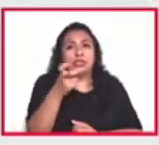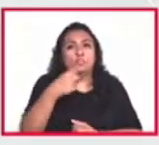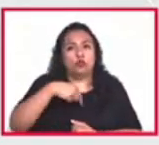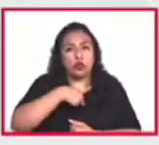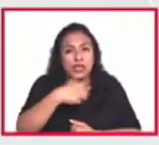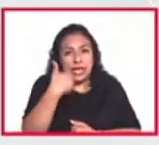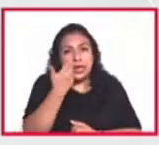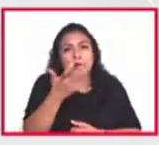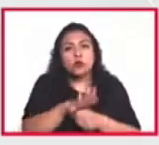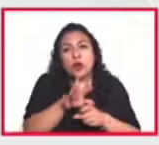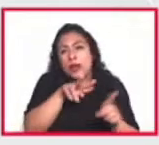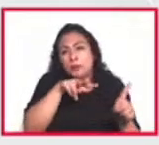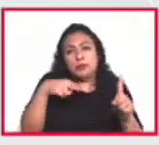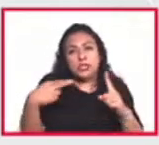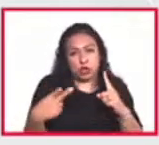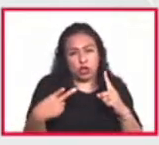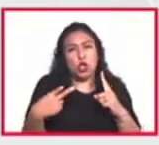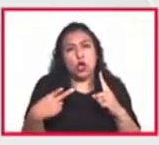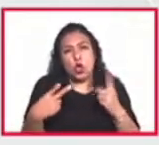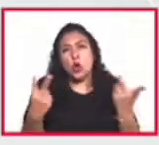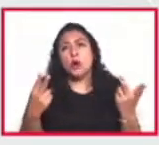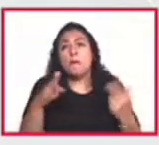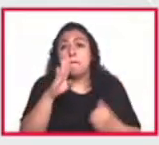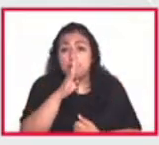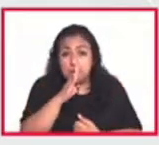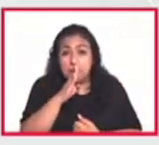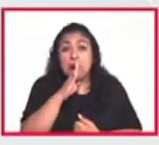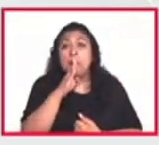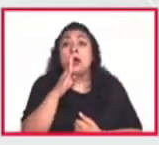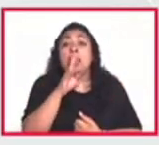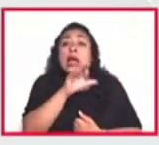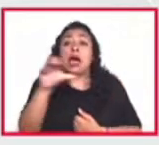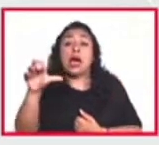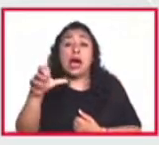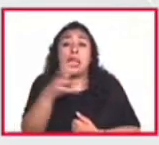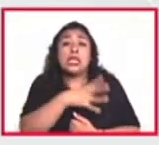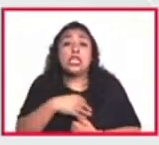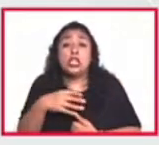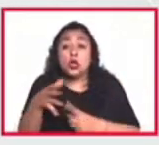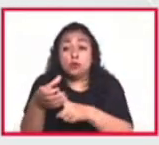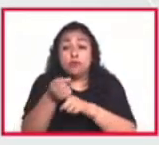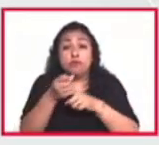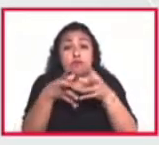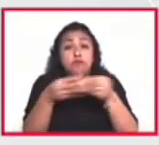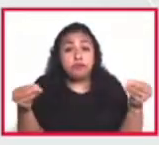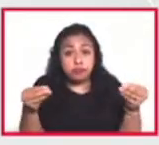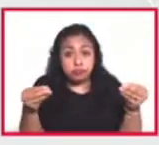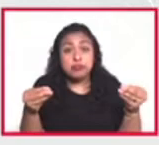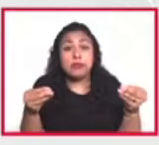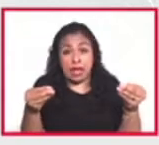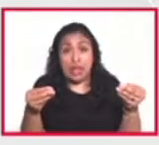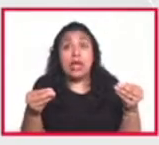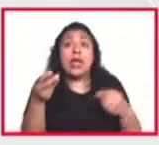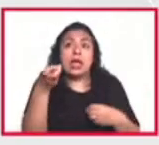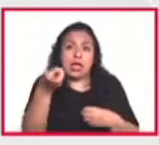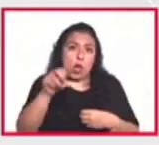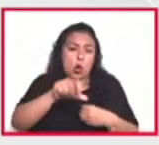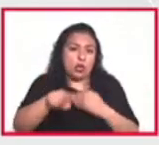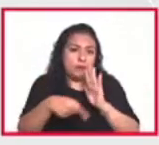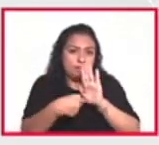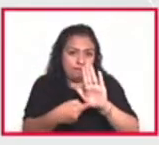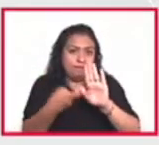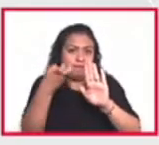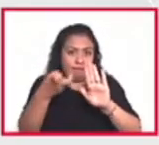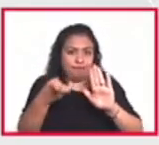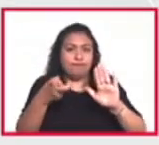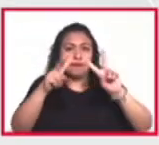la perspectiva de las madres de los desaparecidos. Y es de esta manera que contamos historias particulares.